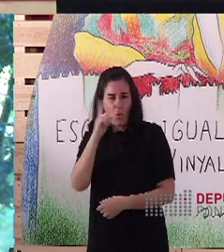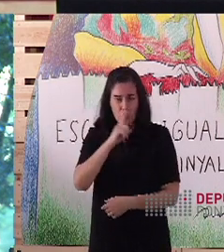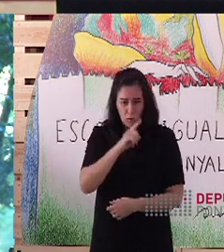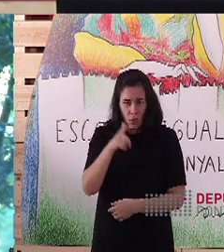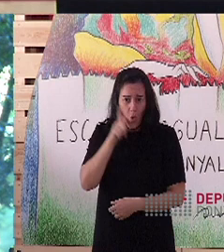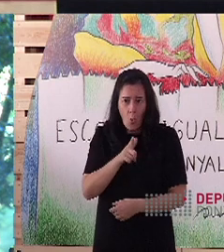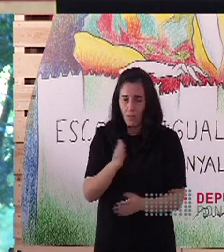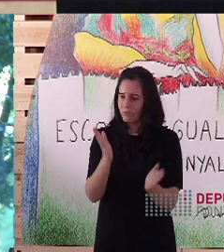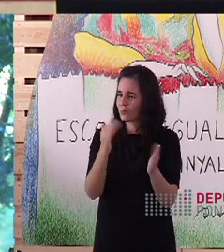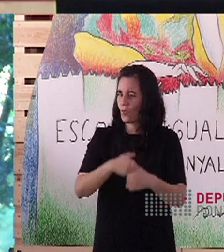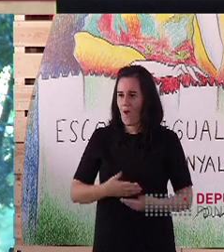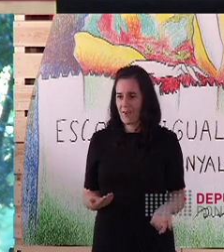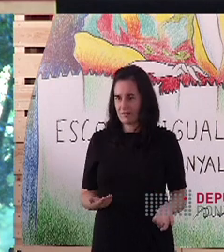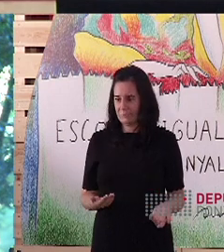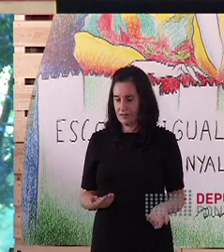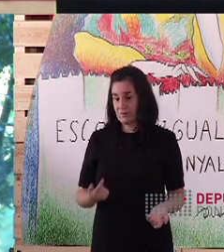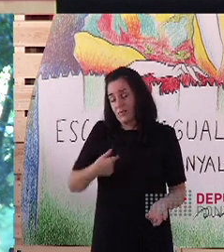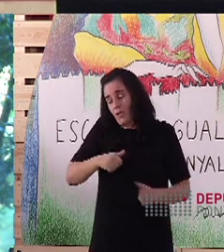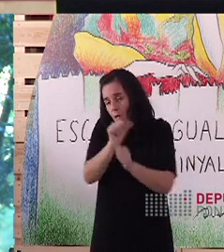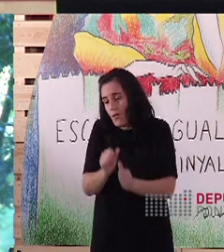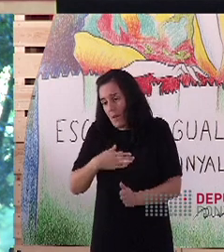decirlo. Por supuesto,